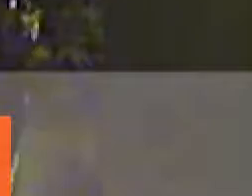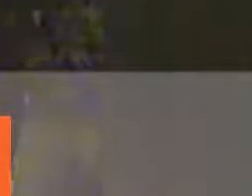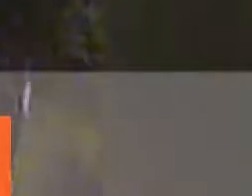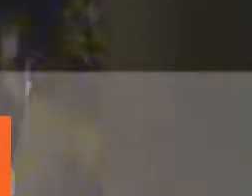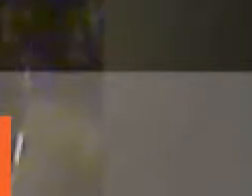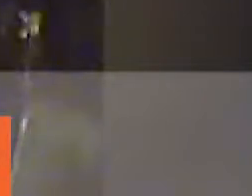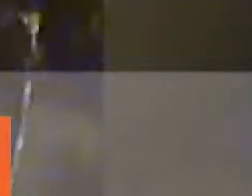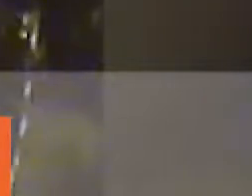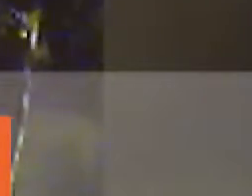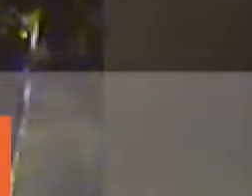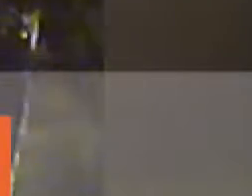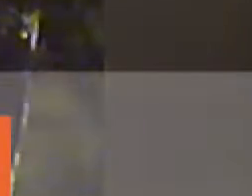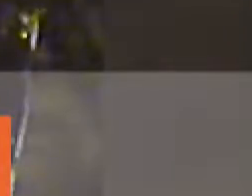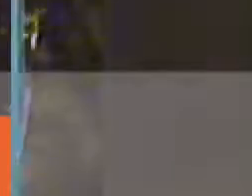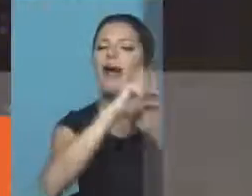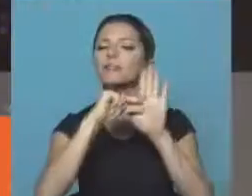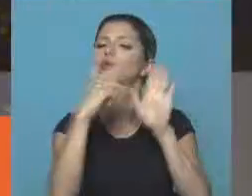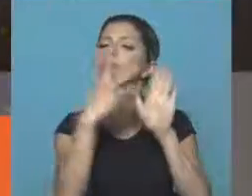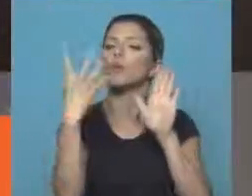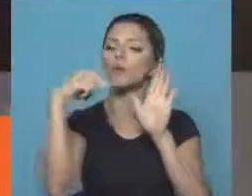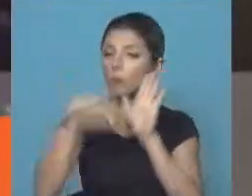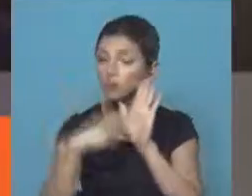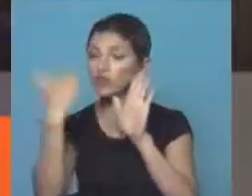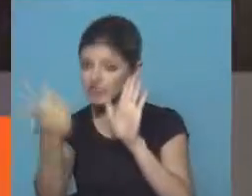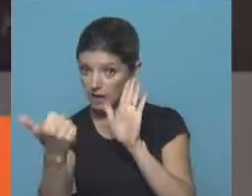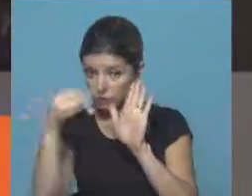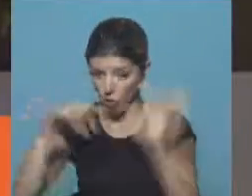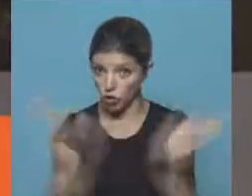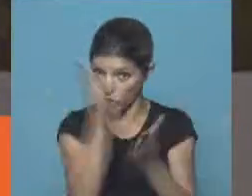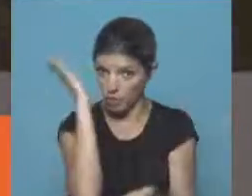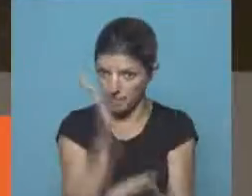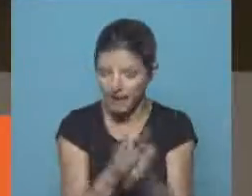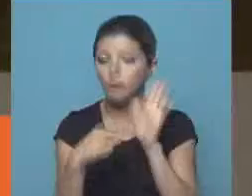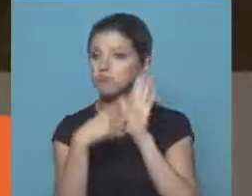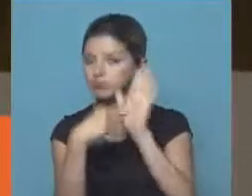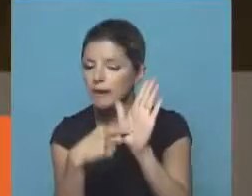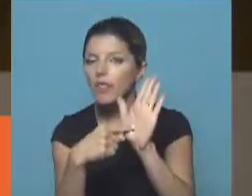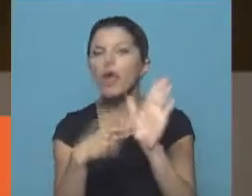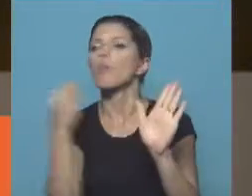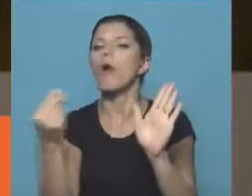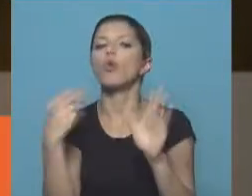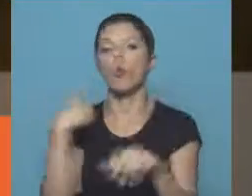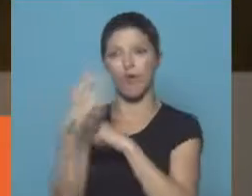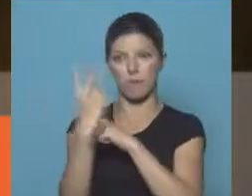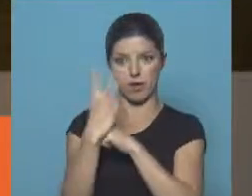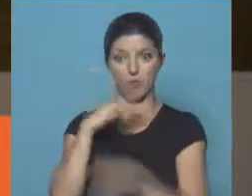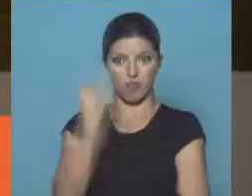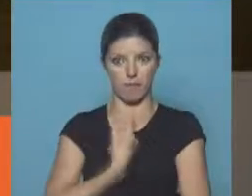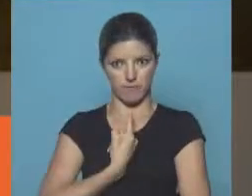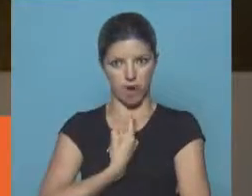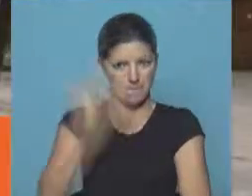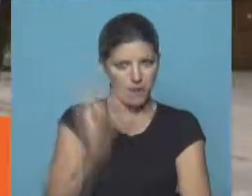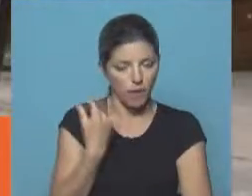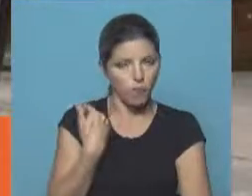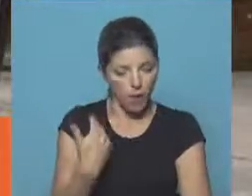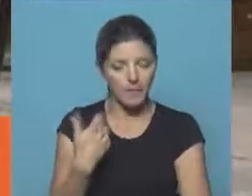el artículo 34 inciso 6 del código penal vigente habla claramente cuando la defensa es legítima pero cuál es la